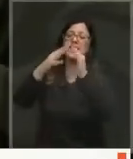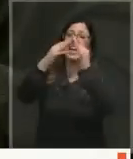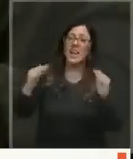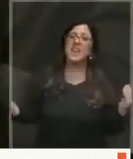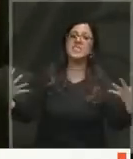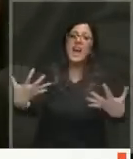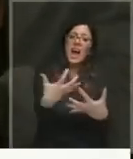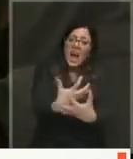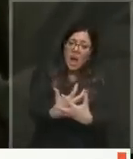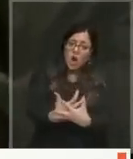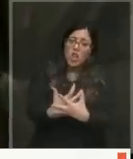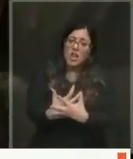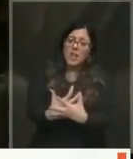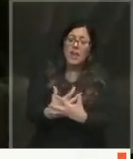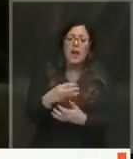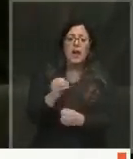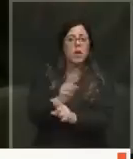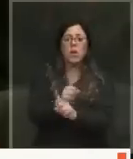acogida?